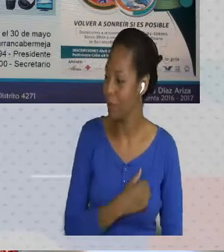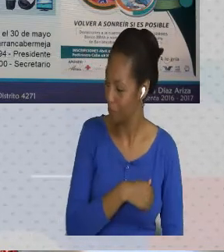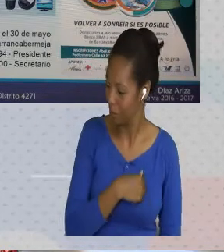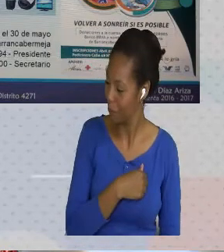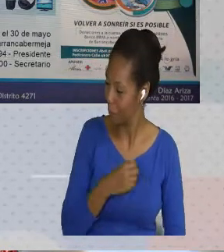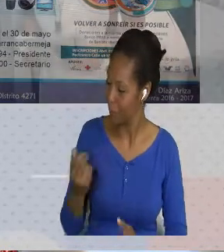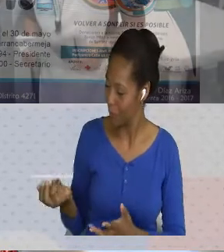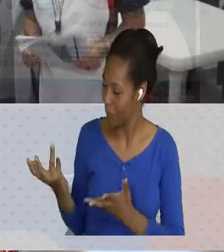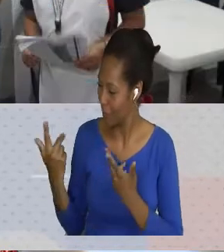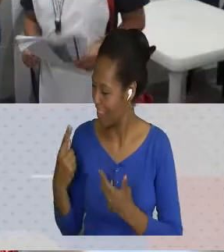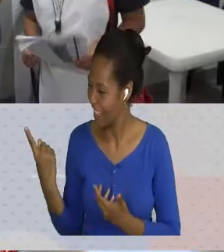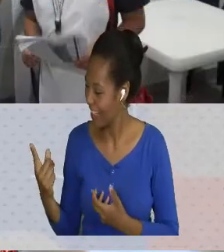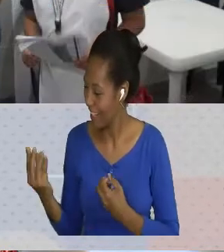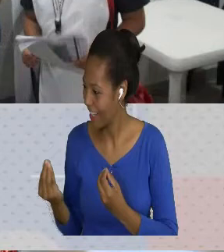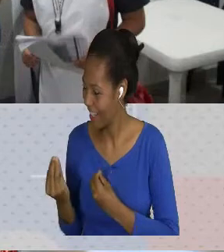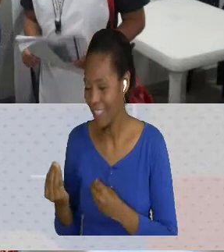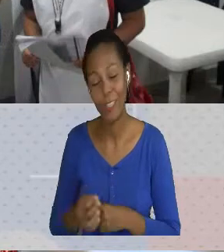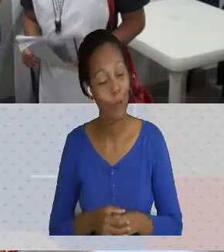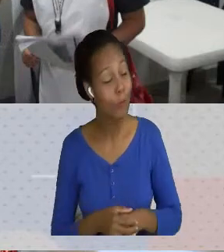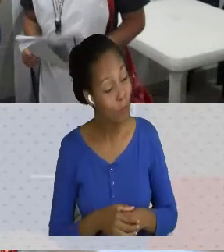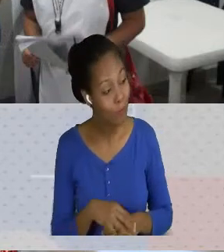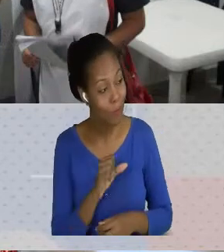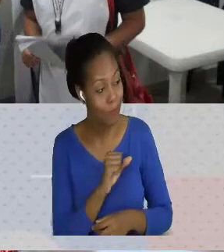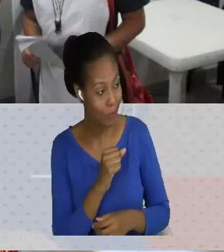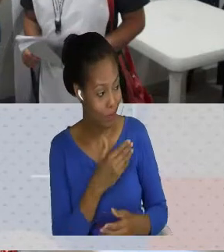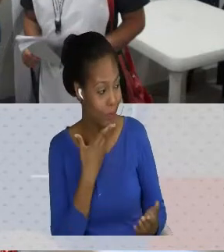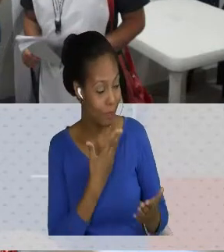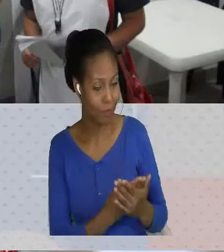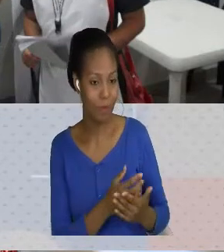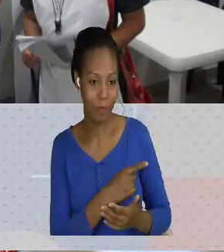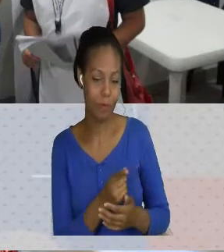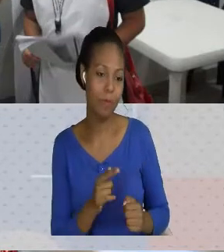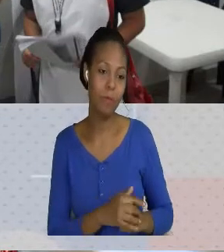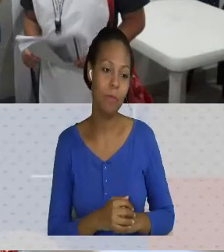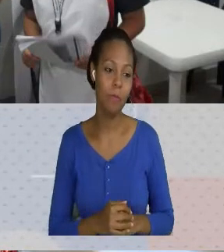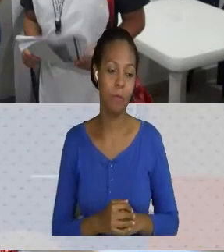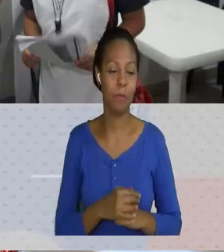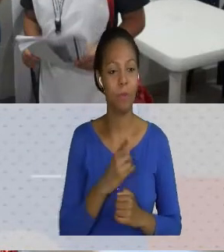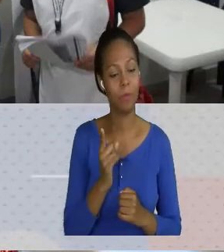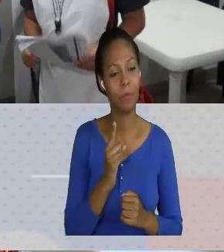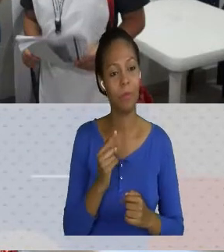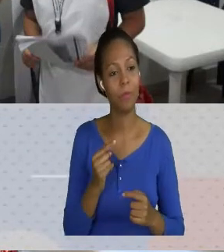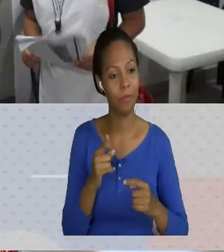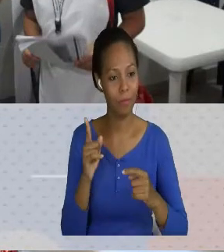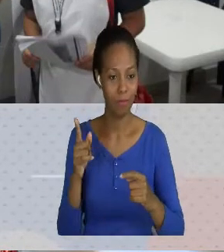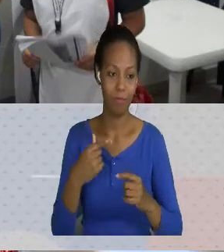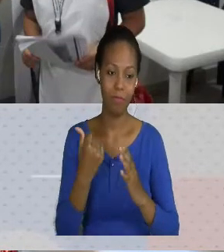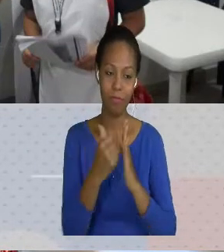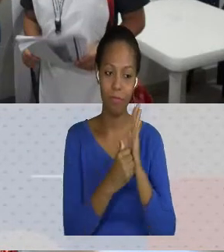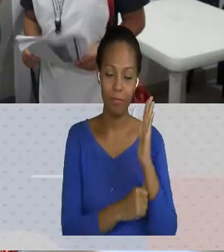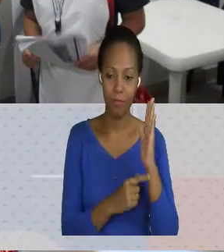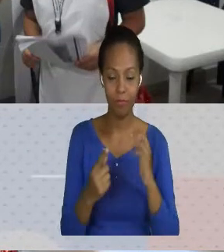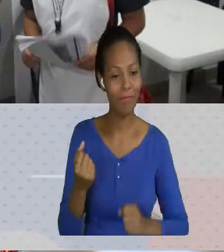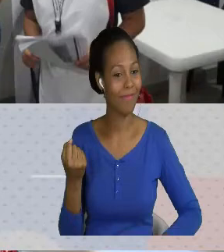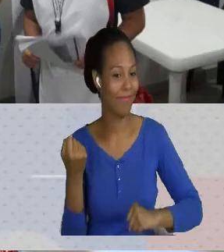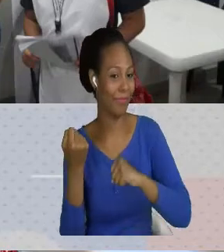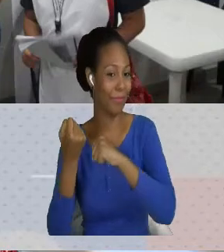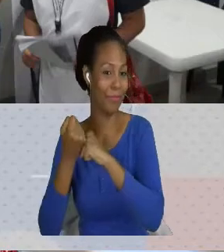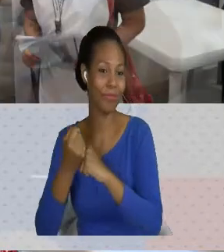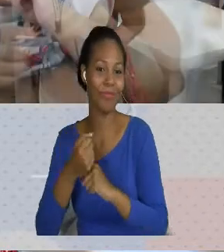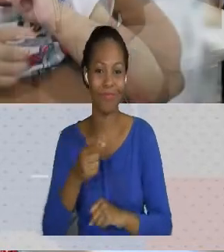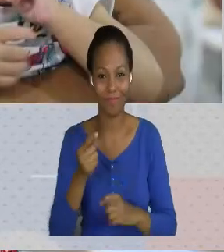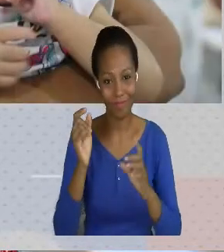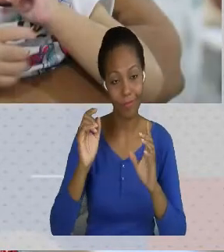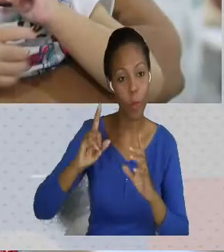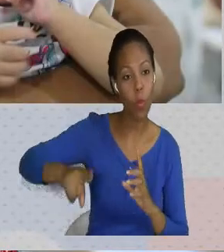qué consiste ese programa. Gracias, Kiara. Sí, el programa de apoyo a la Escuela Nueva Venecia es una vereda que